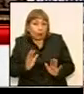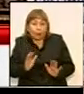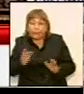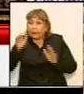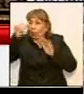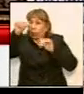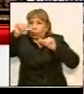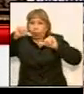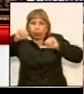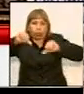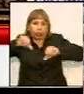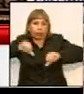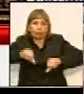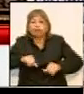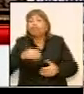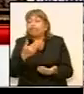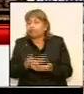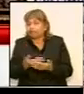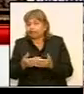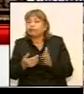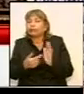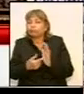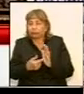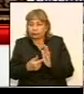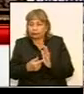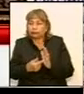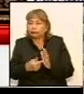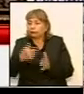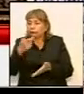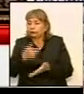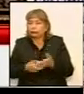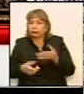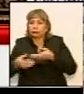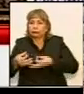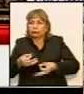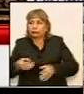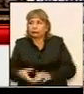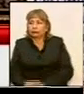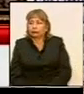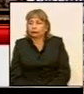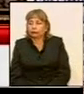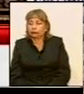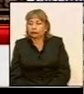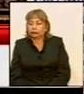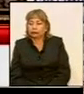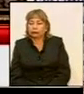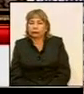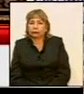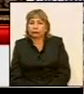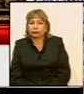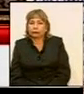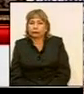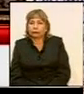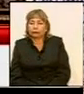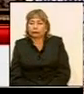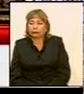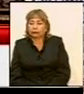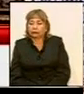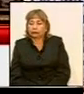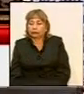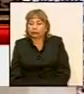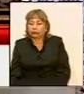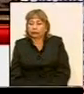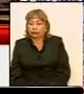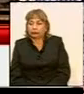caída pronunciada, marcada sí por un ciclo de precios, pero también por problemas internos. Siguiente, por